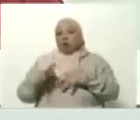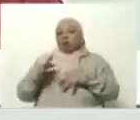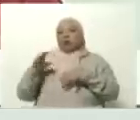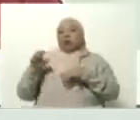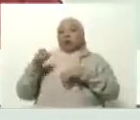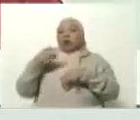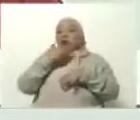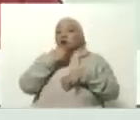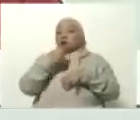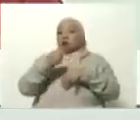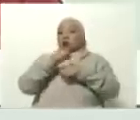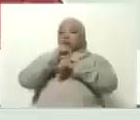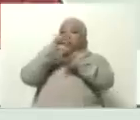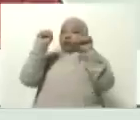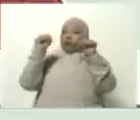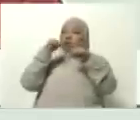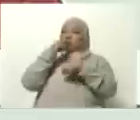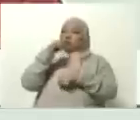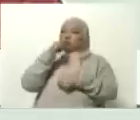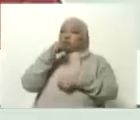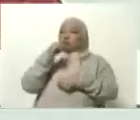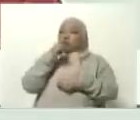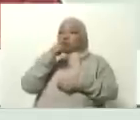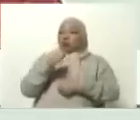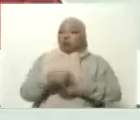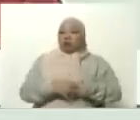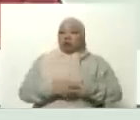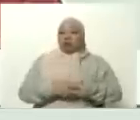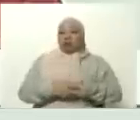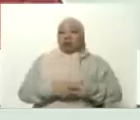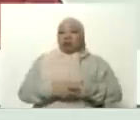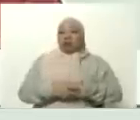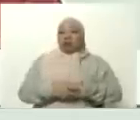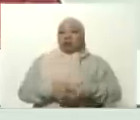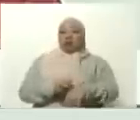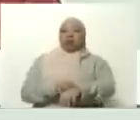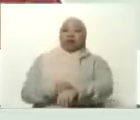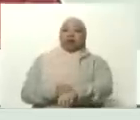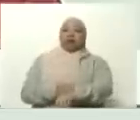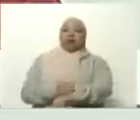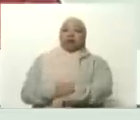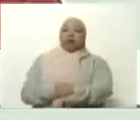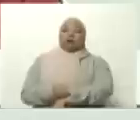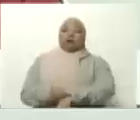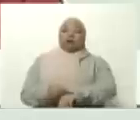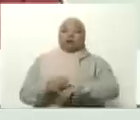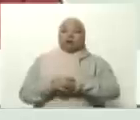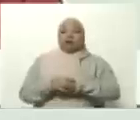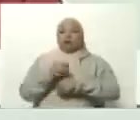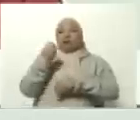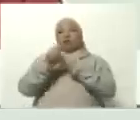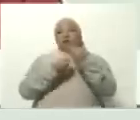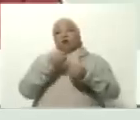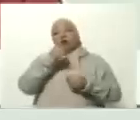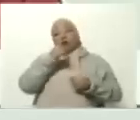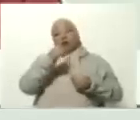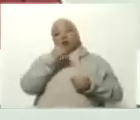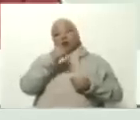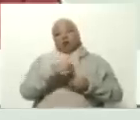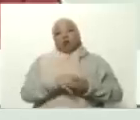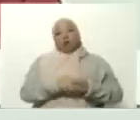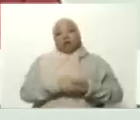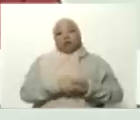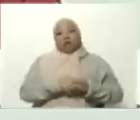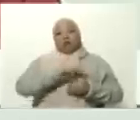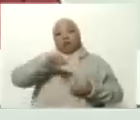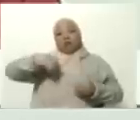transparentes, sean universales, secretas, sean que